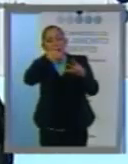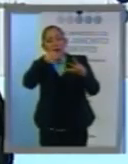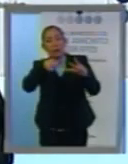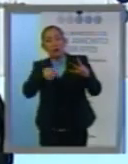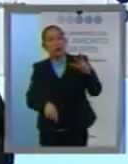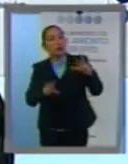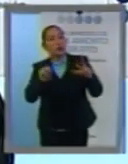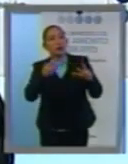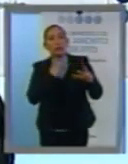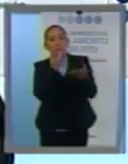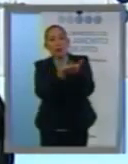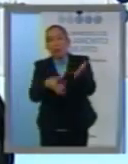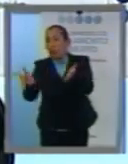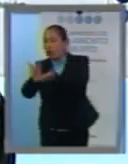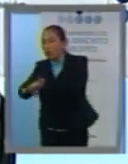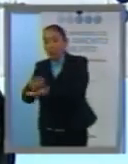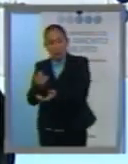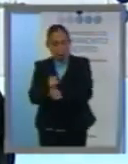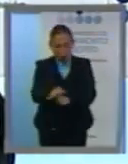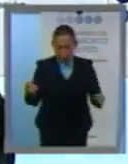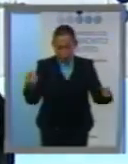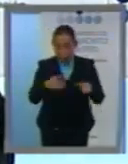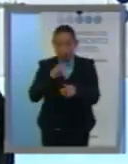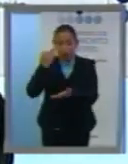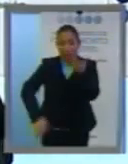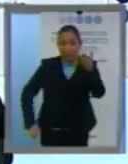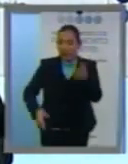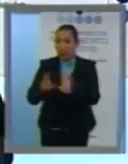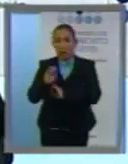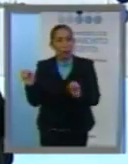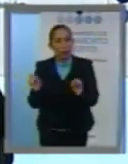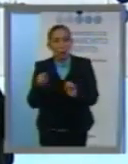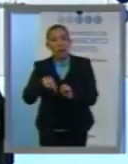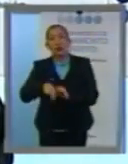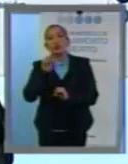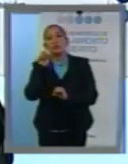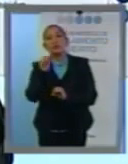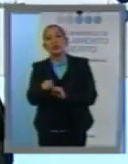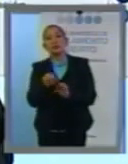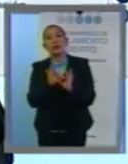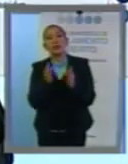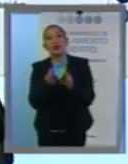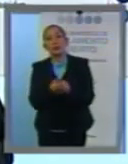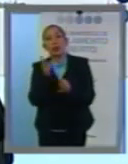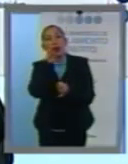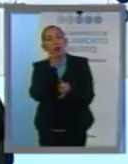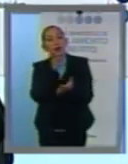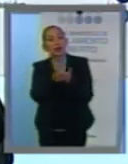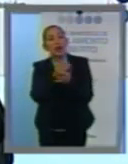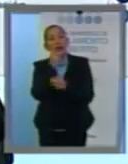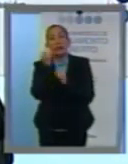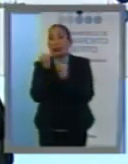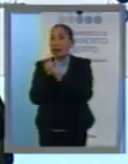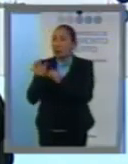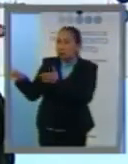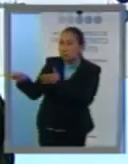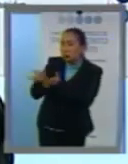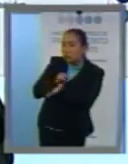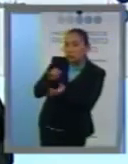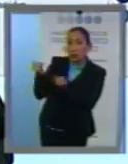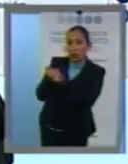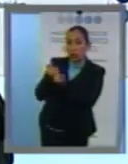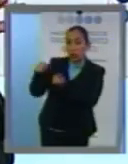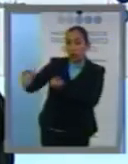tener duplicidades, el no tener omisiones, el que usemos las mismas normas de auditoría internacionales aprobadas o